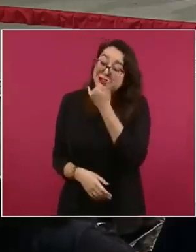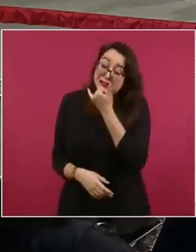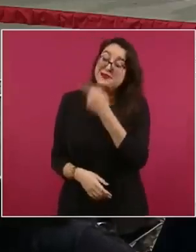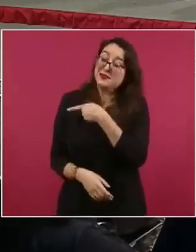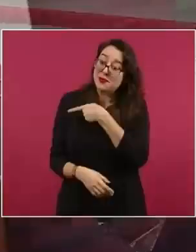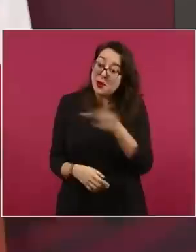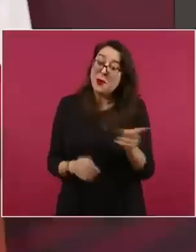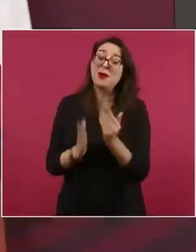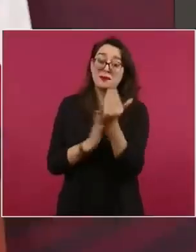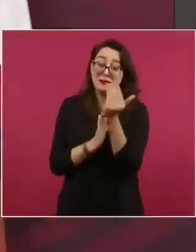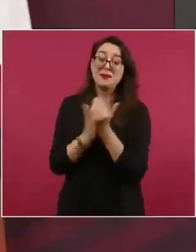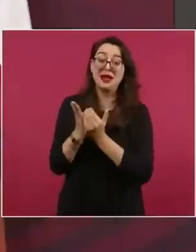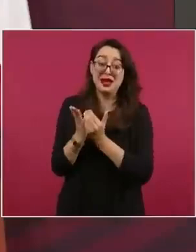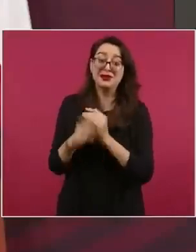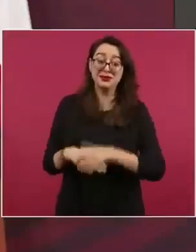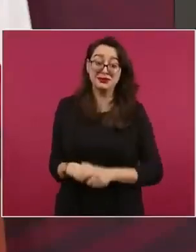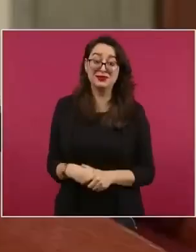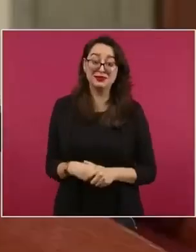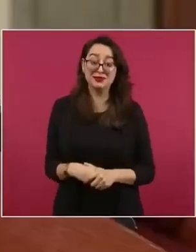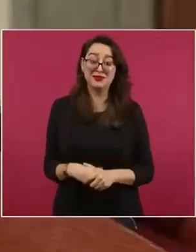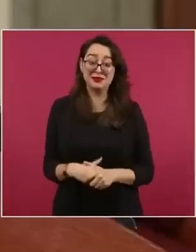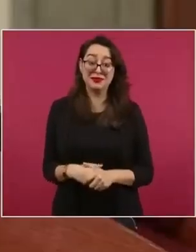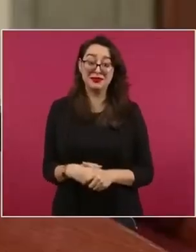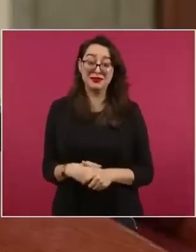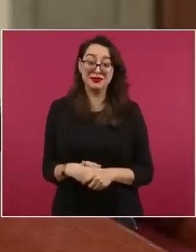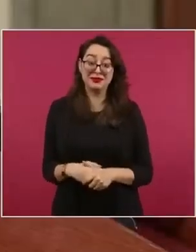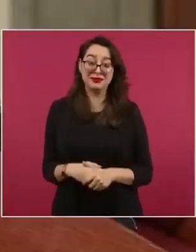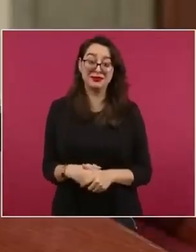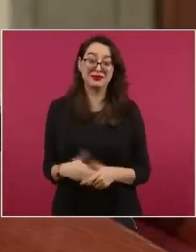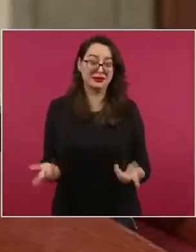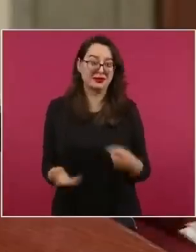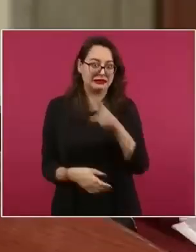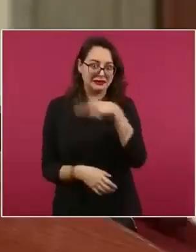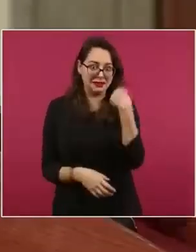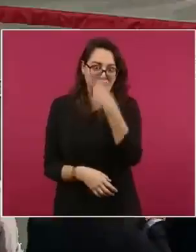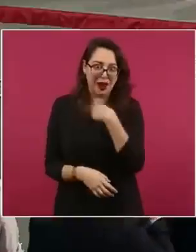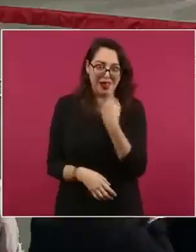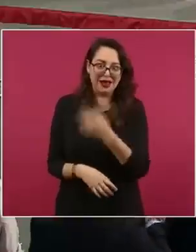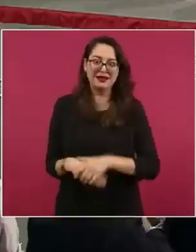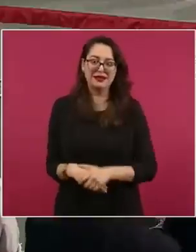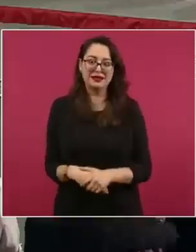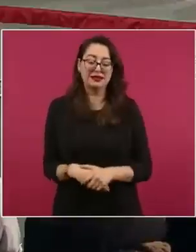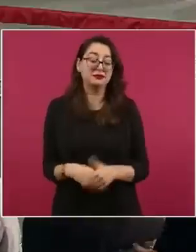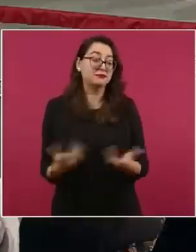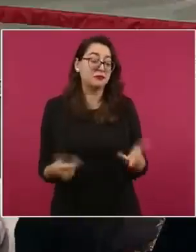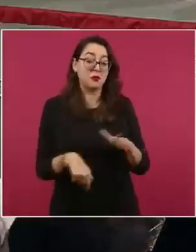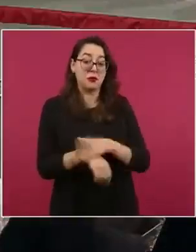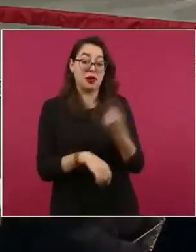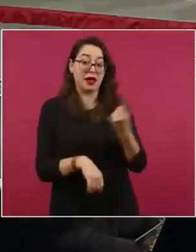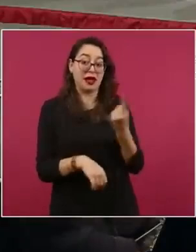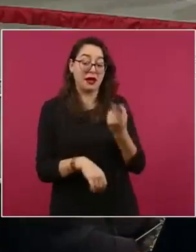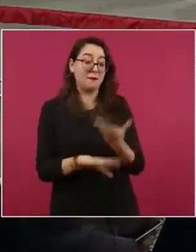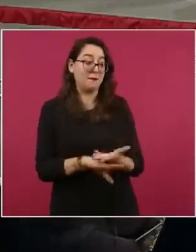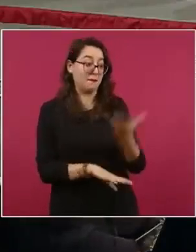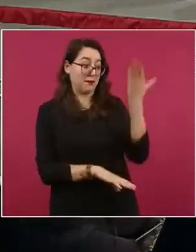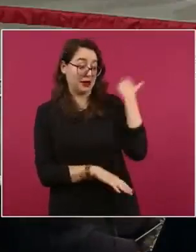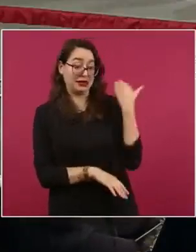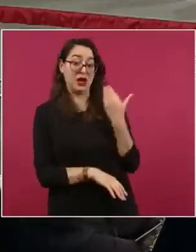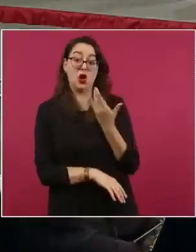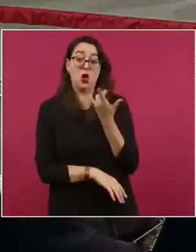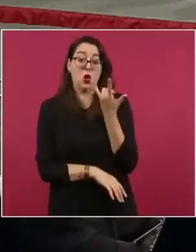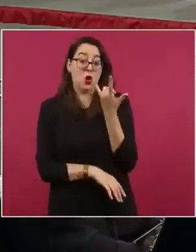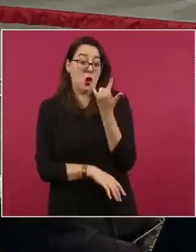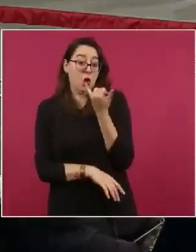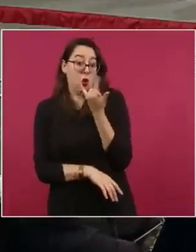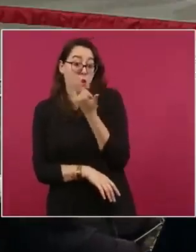¿Por qué? Porque te estás comparando, la encuesta de ingreso-gasto de los hogares se levantó entre julio